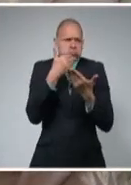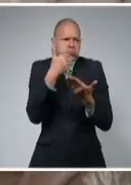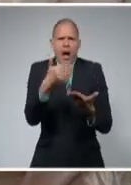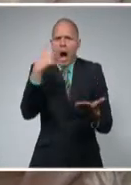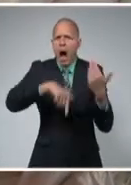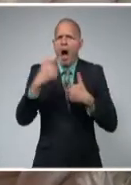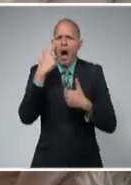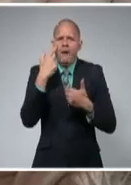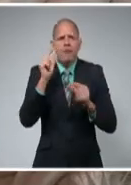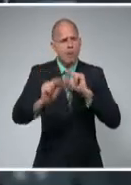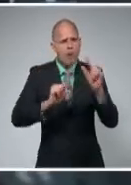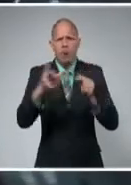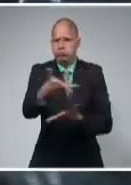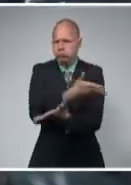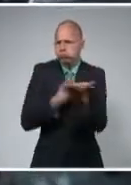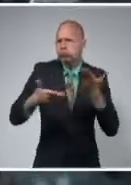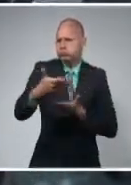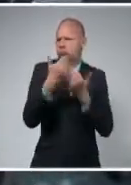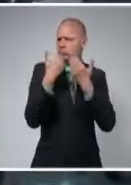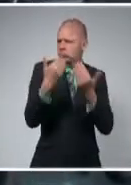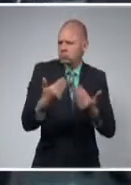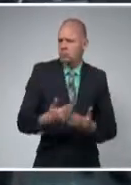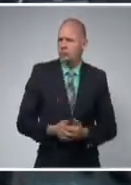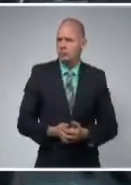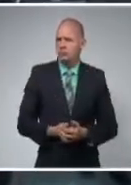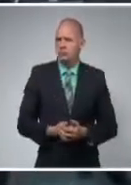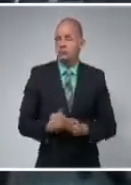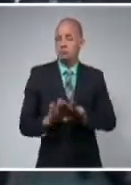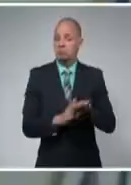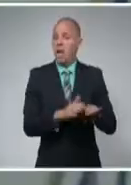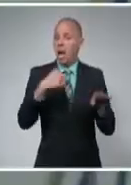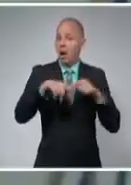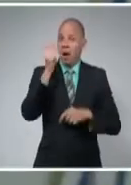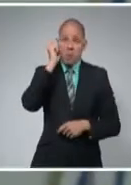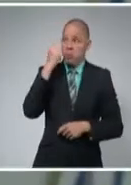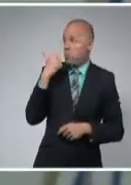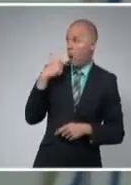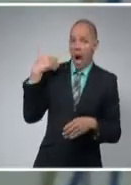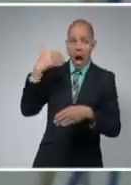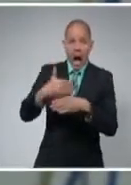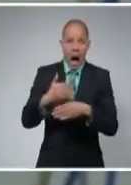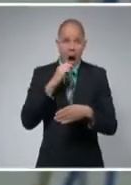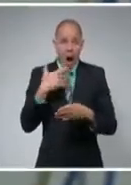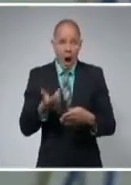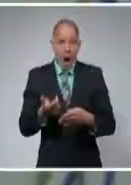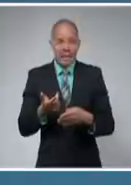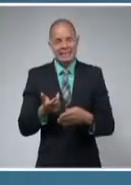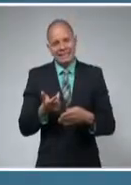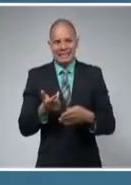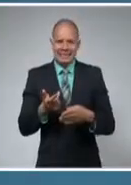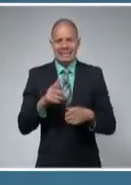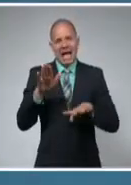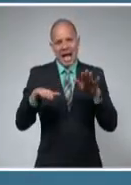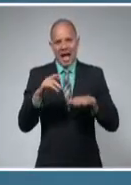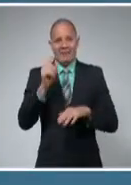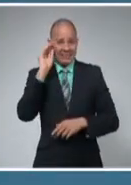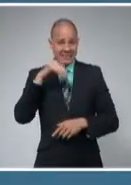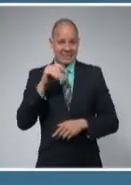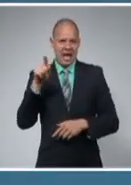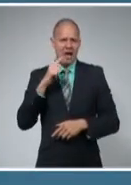del debate desde ese punto de vista. Con convicciones firmes ha sabido resistir no pocas incomprensiones por su ejercicio de la